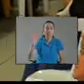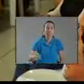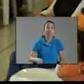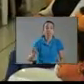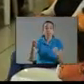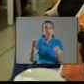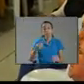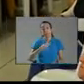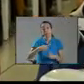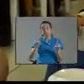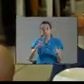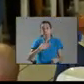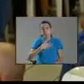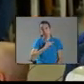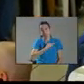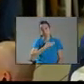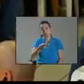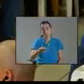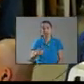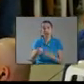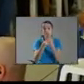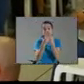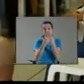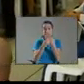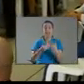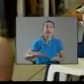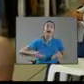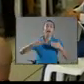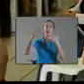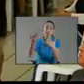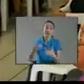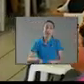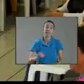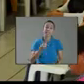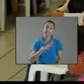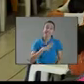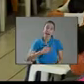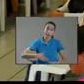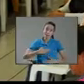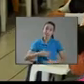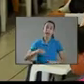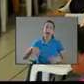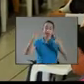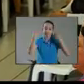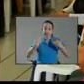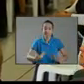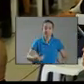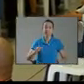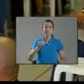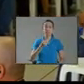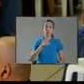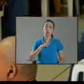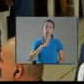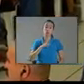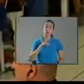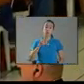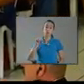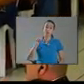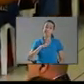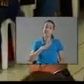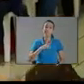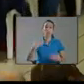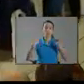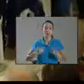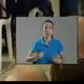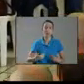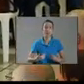Génesis 15:3 dijo además Abraham. Otro que duda. He aquí, dice Abraham. ¿Qué le dijo? ¿Qué le dijo Dios a